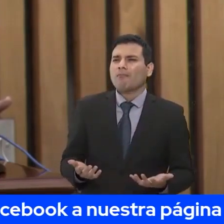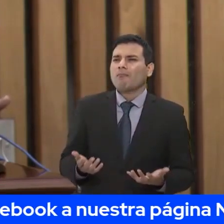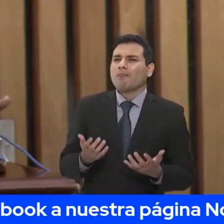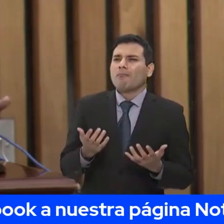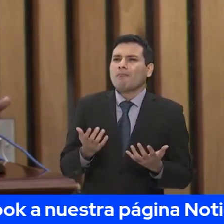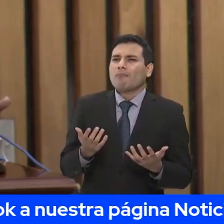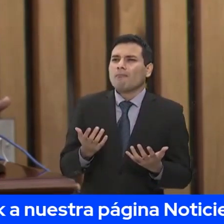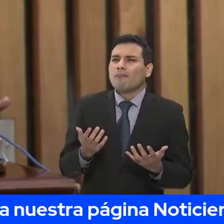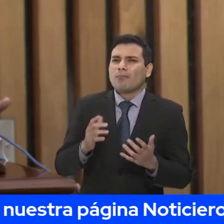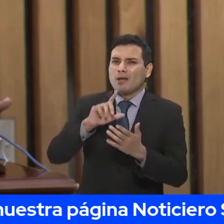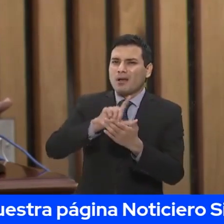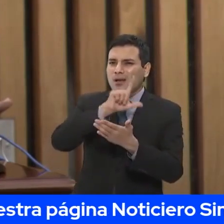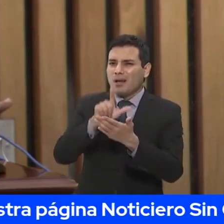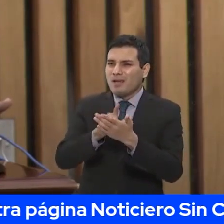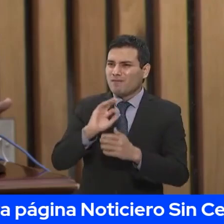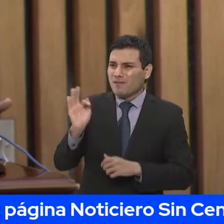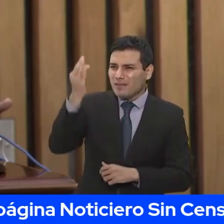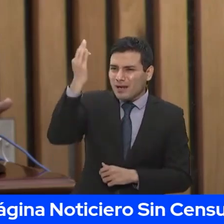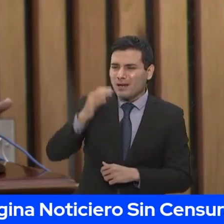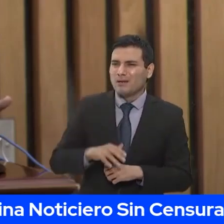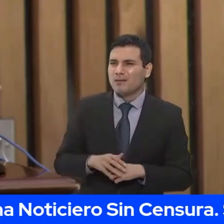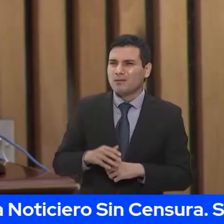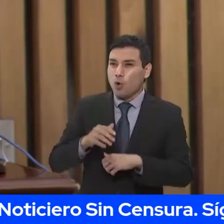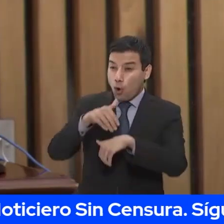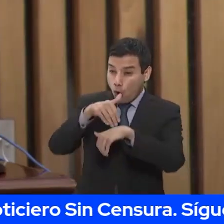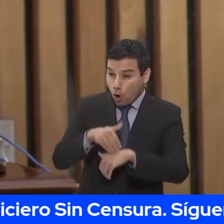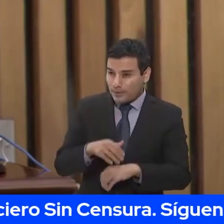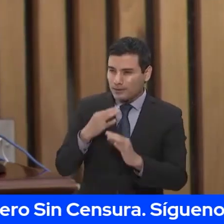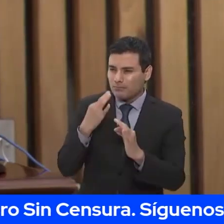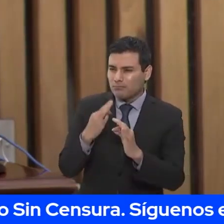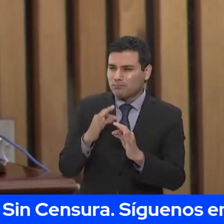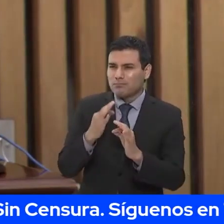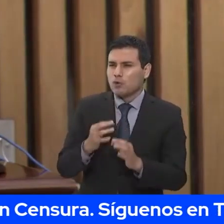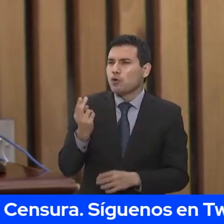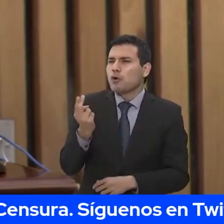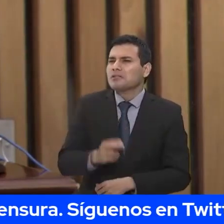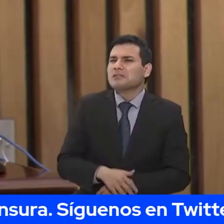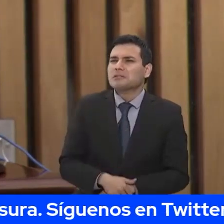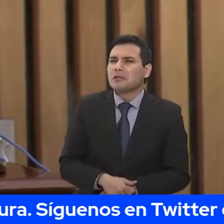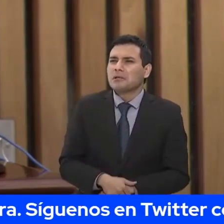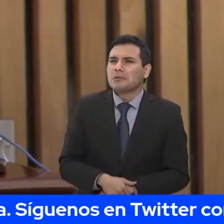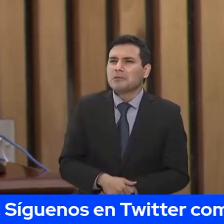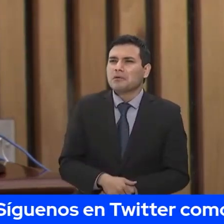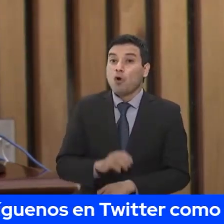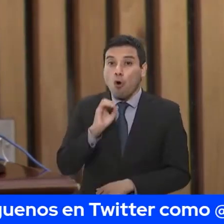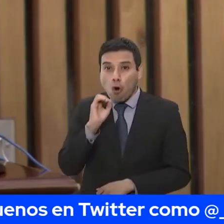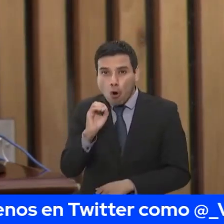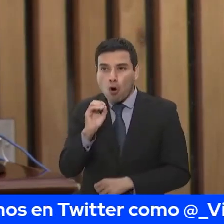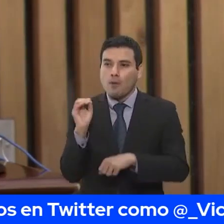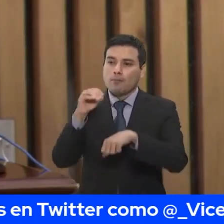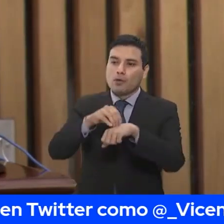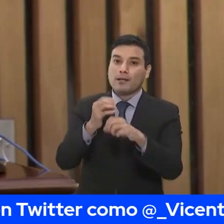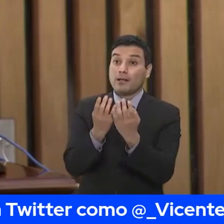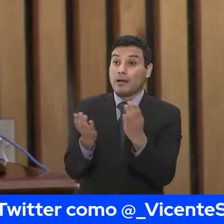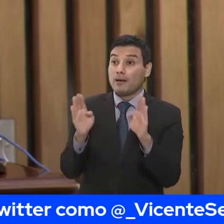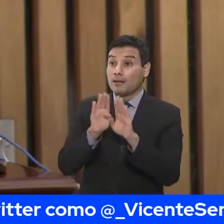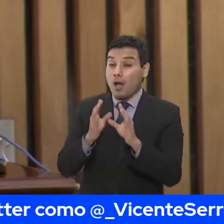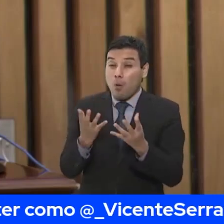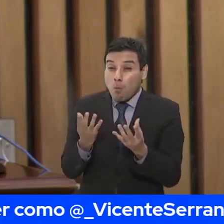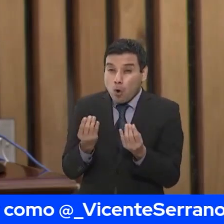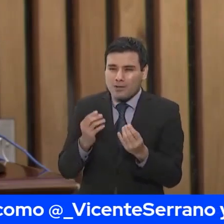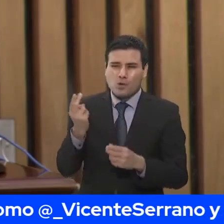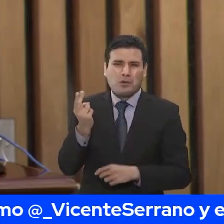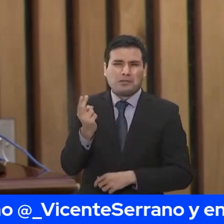respeto irrestricto a la ley federal de revocación de mandato, como hoy lo insinuó el presidente en su rueda de prensa.